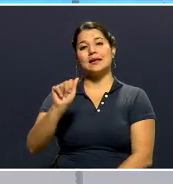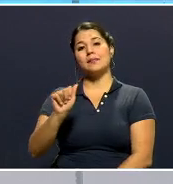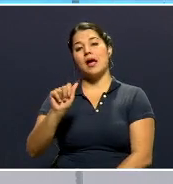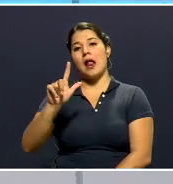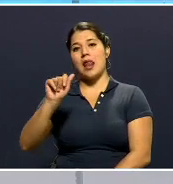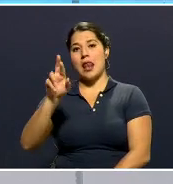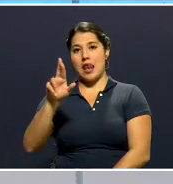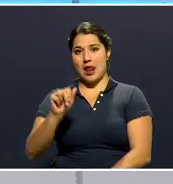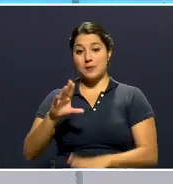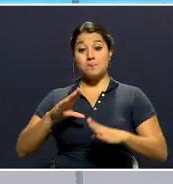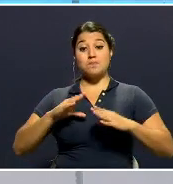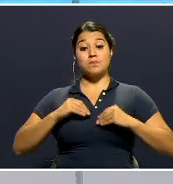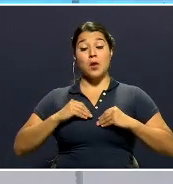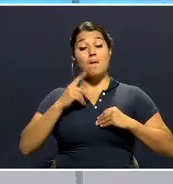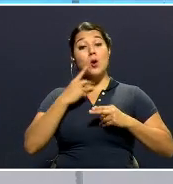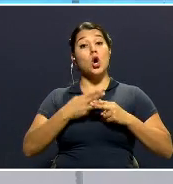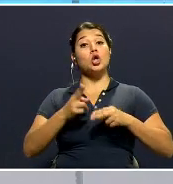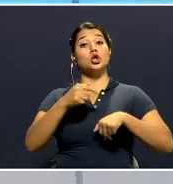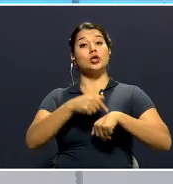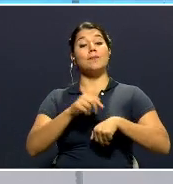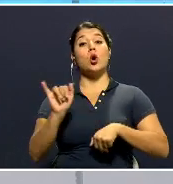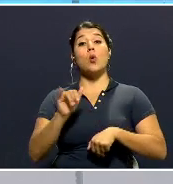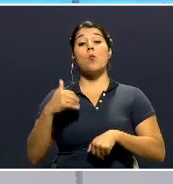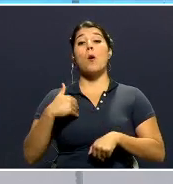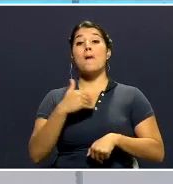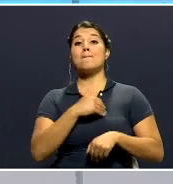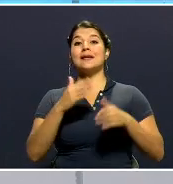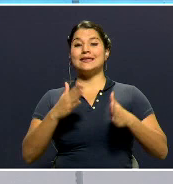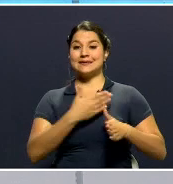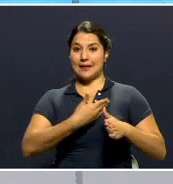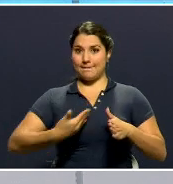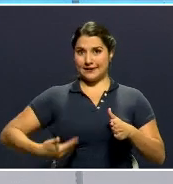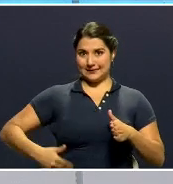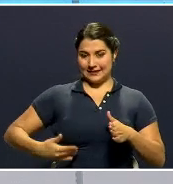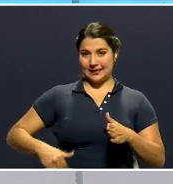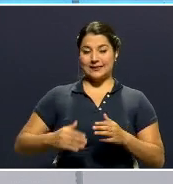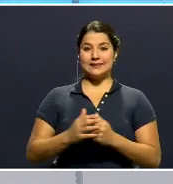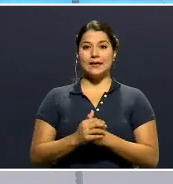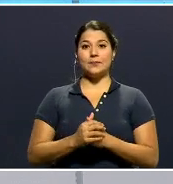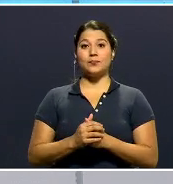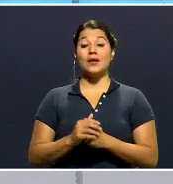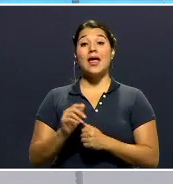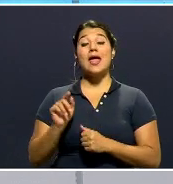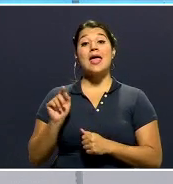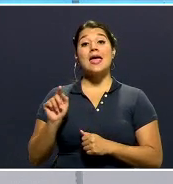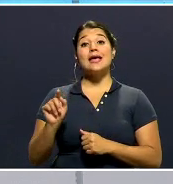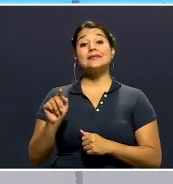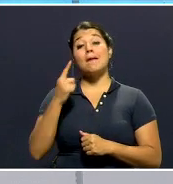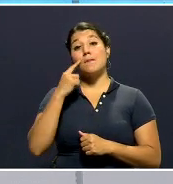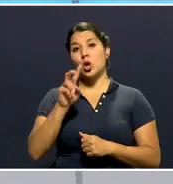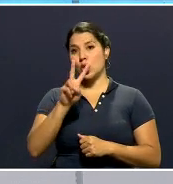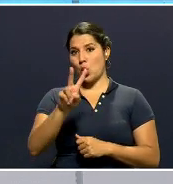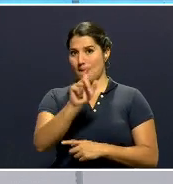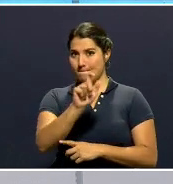interina como ministra de la Presidencia. La hasta hoy viceministra de esa cartera ocupará el cargo por 2 meses hasta que un